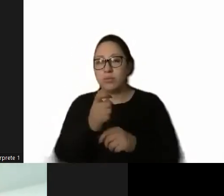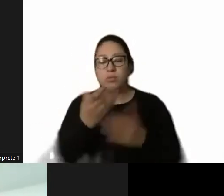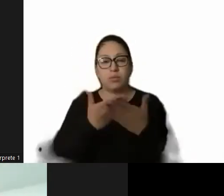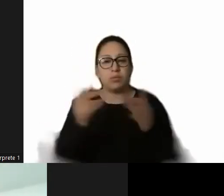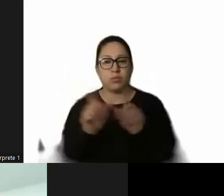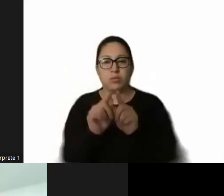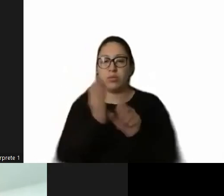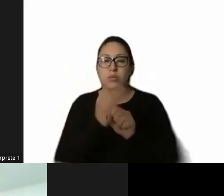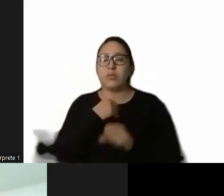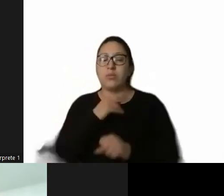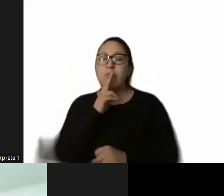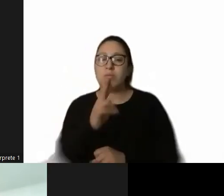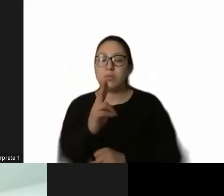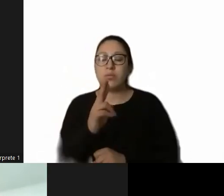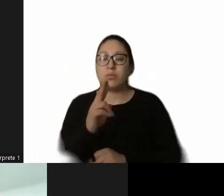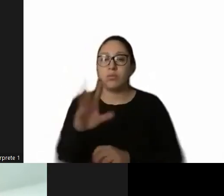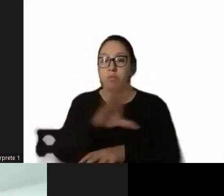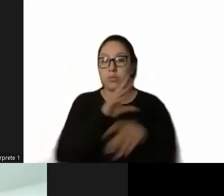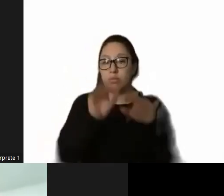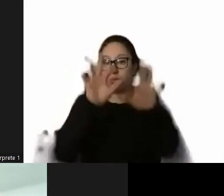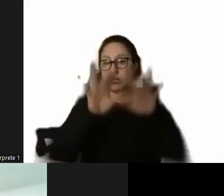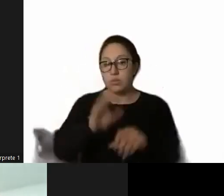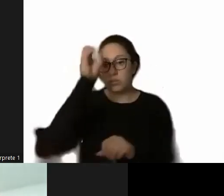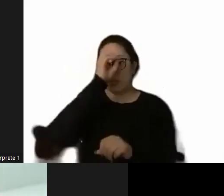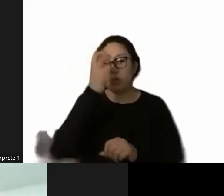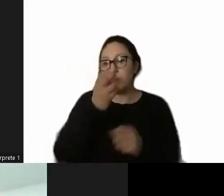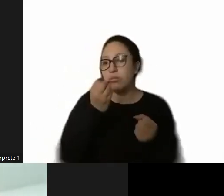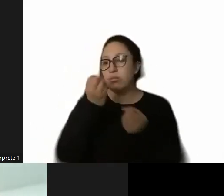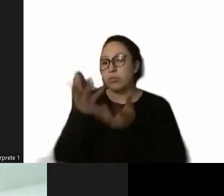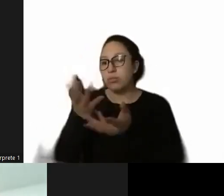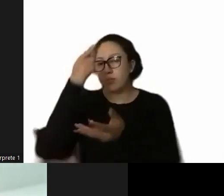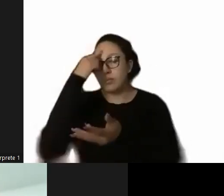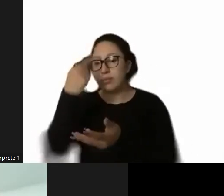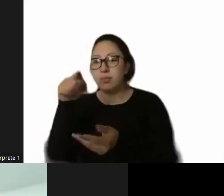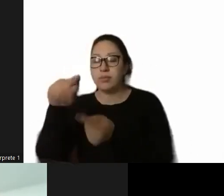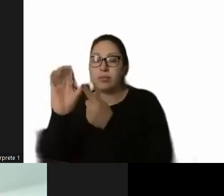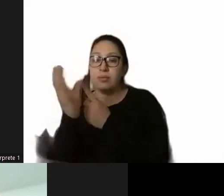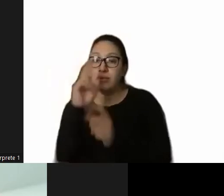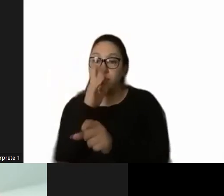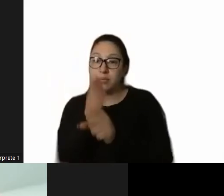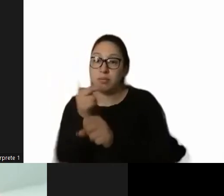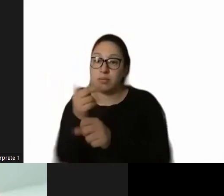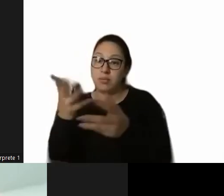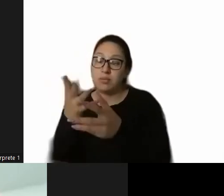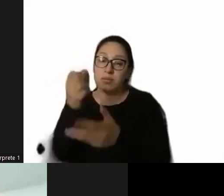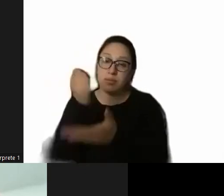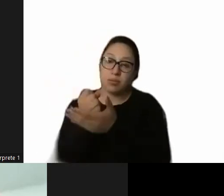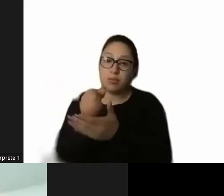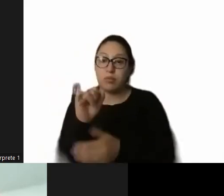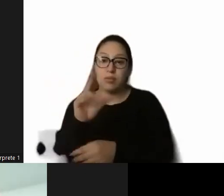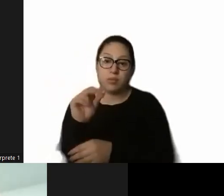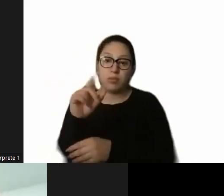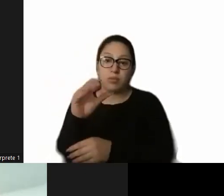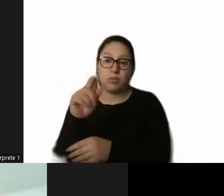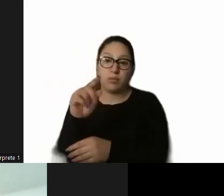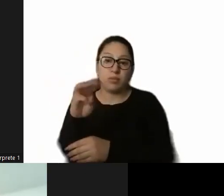las opiniones contribuyen a formar el criterio para la elaboración de los dictámenes de las